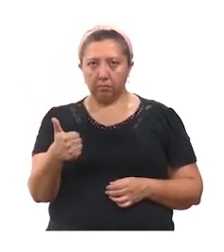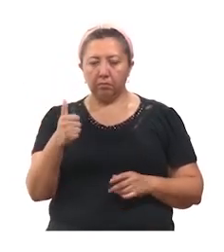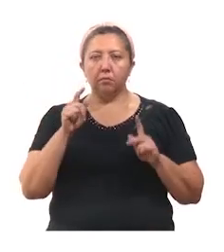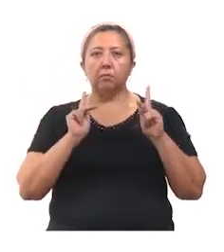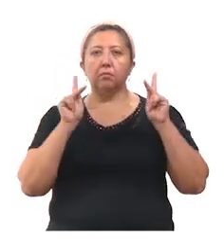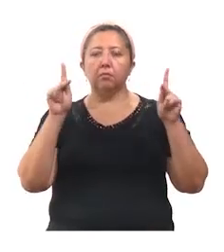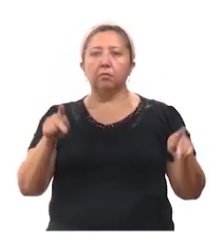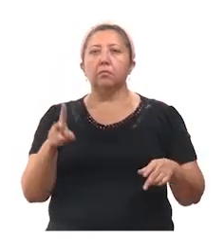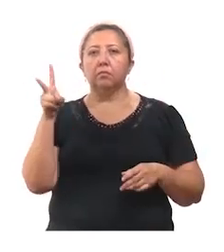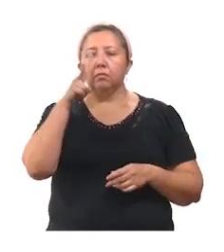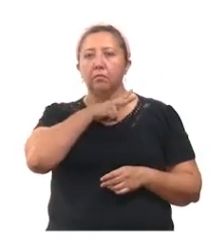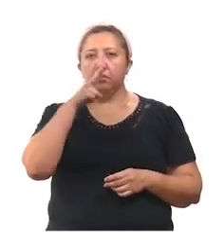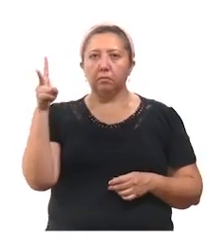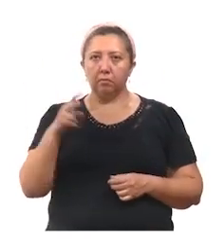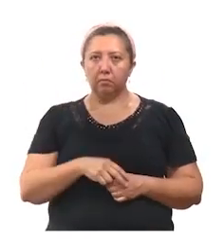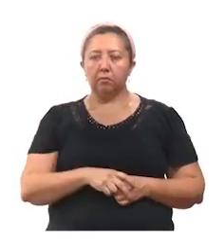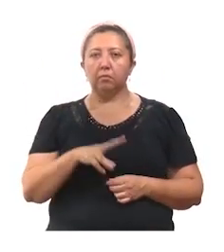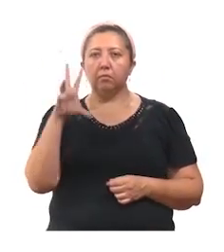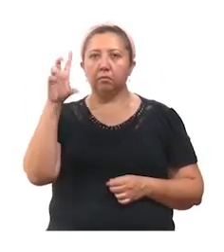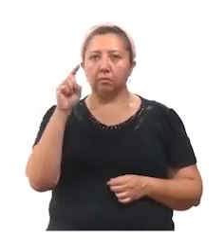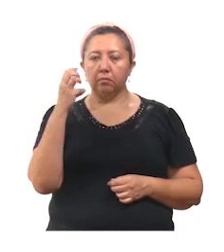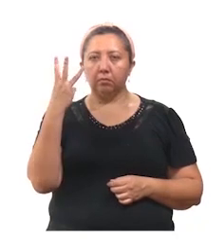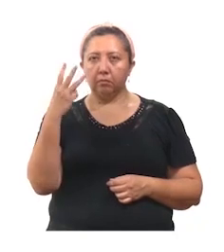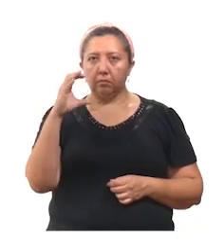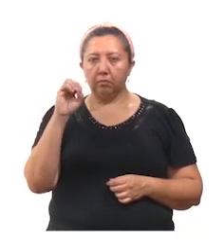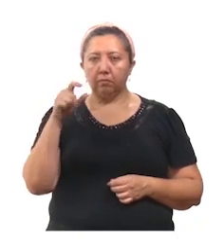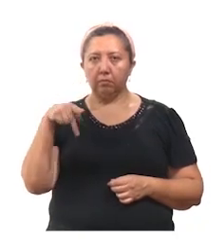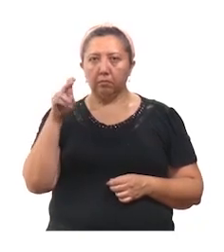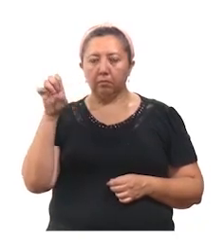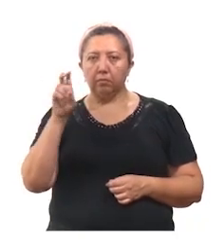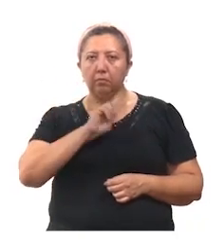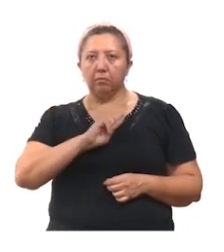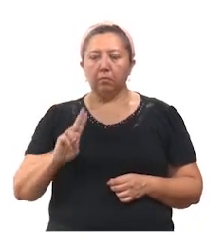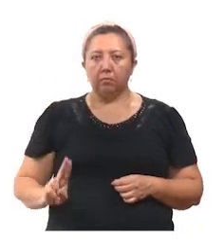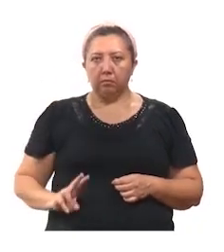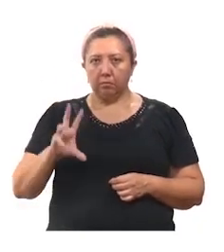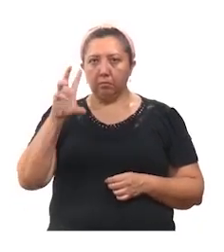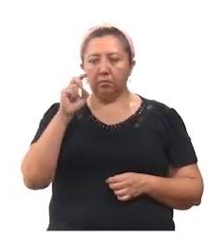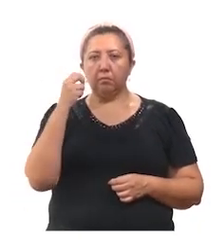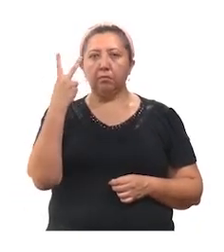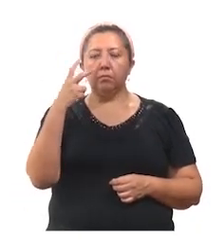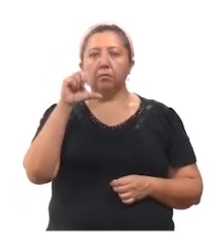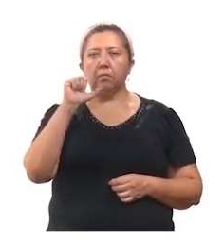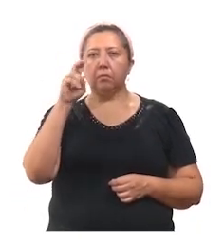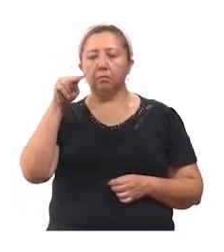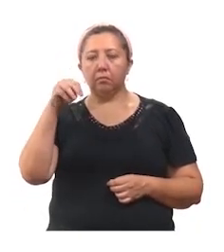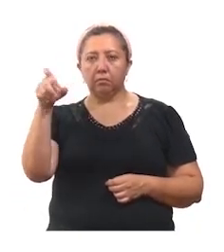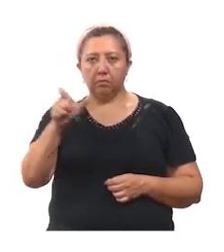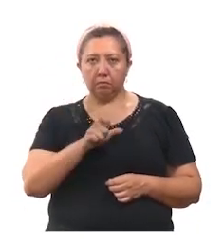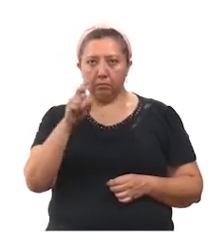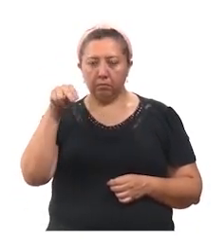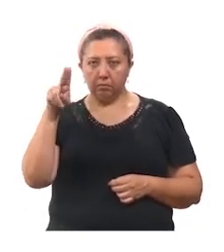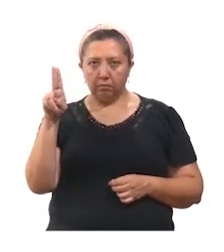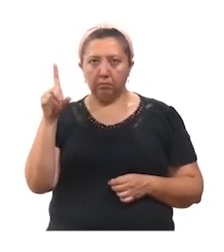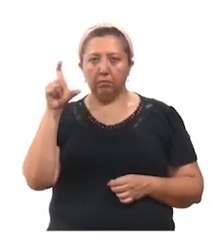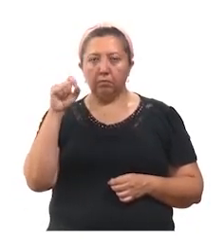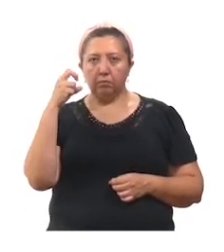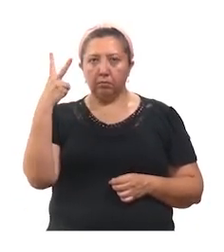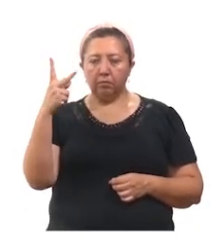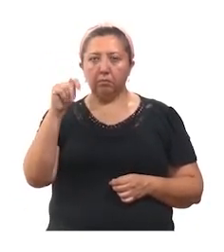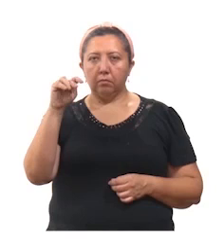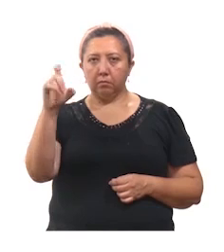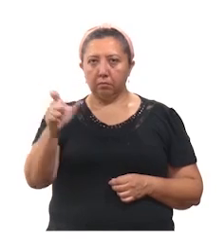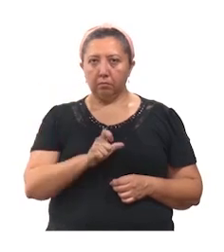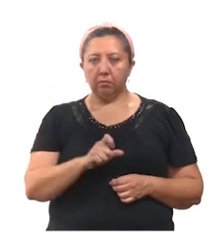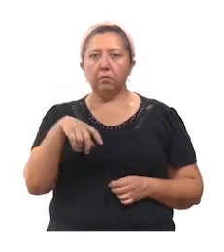en Progreso y Valladolid, 33 en Concal y Umam, 32 en Acanqué y Maxcanú, 22 en